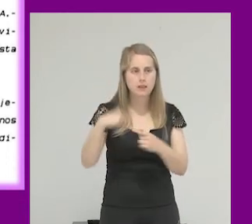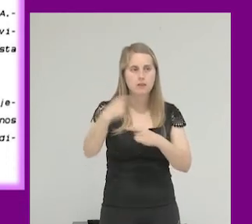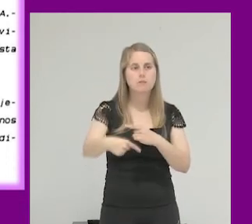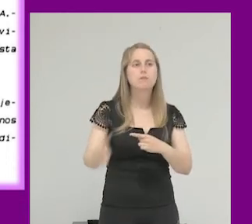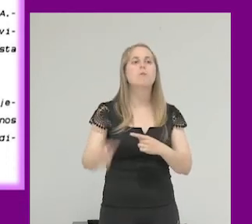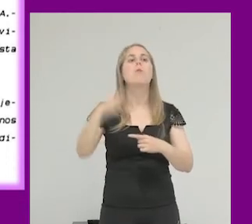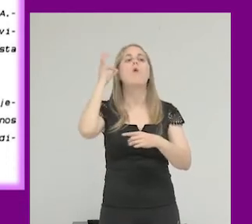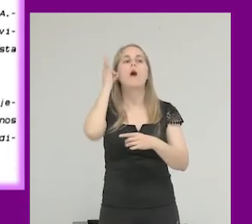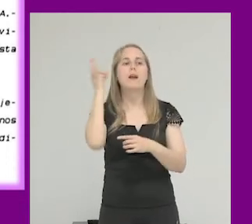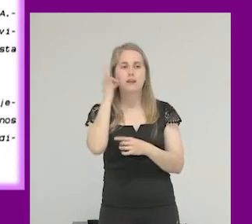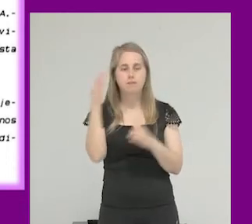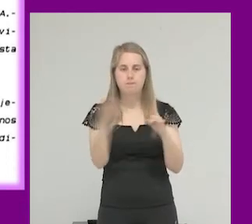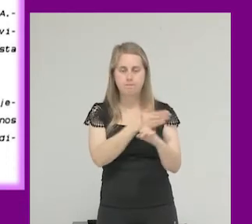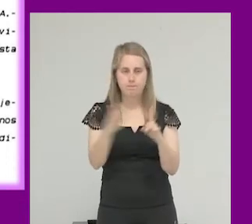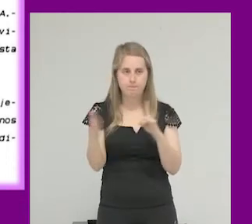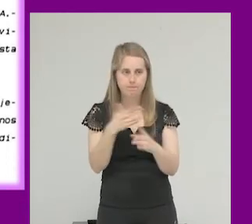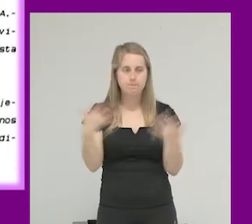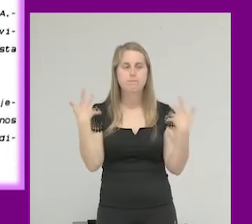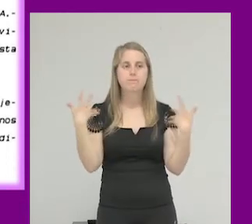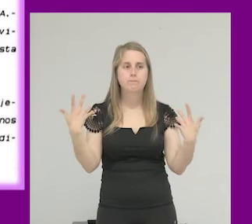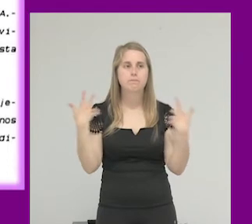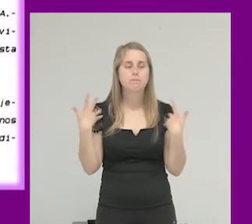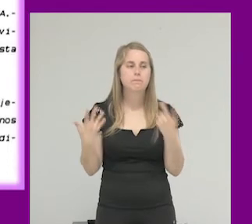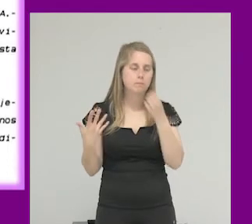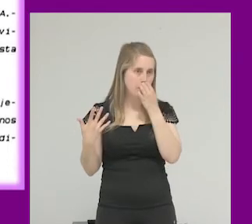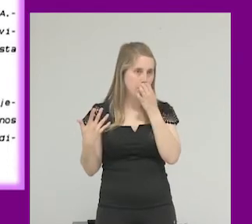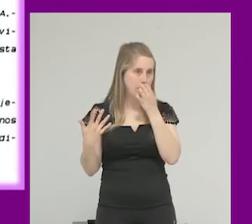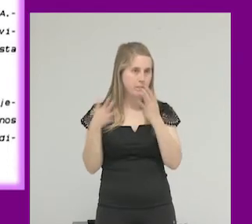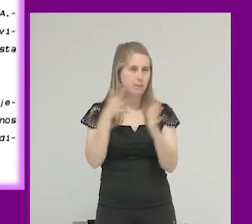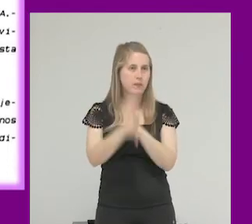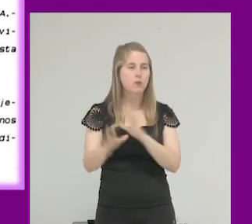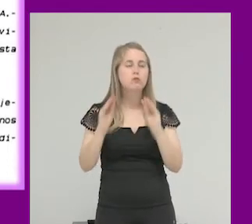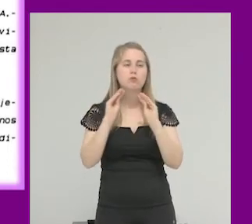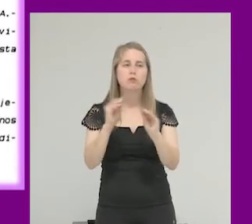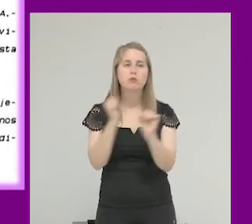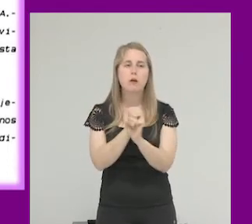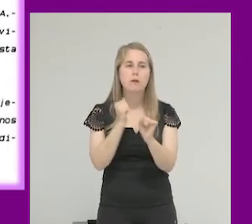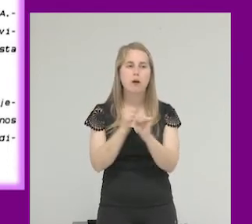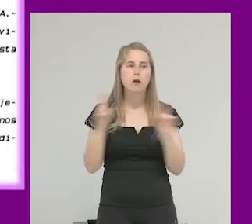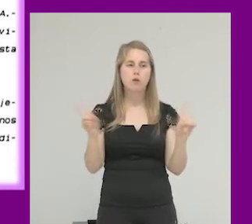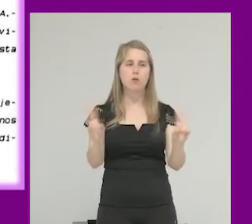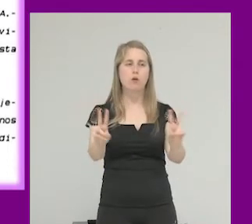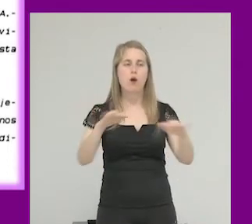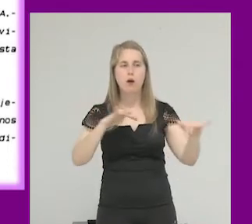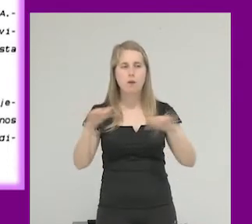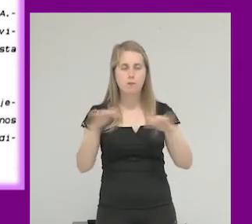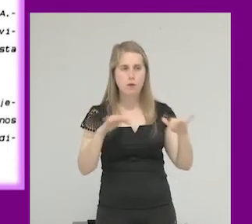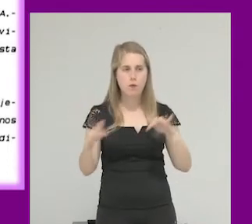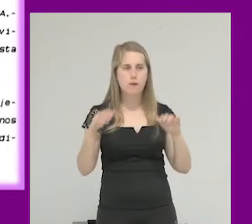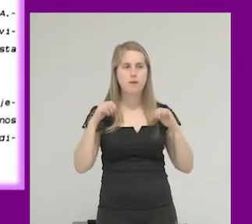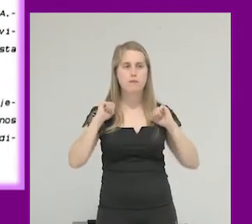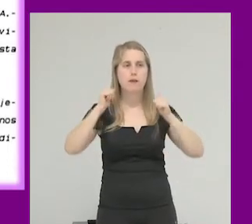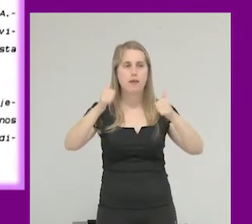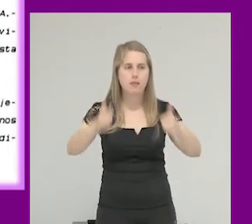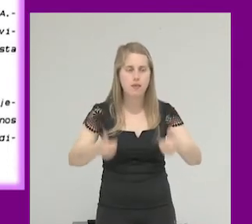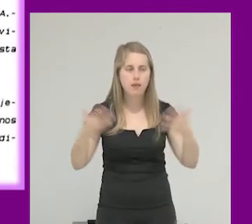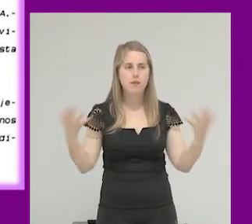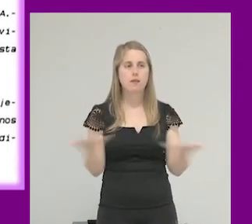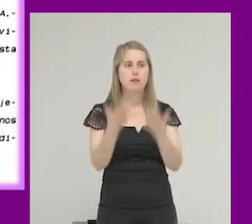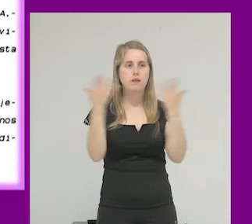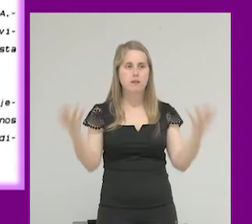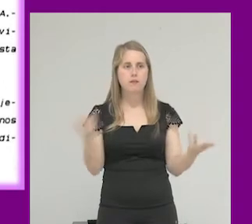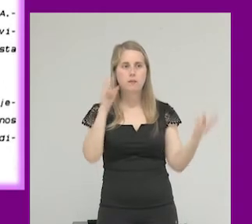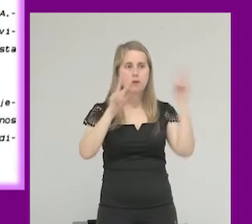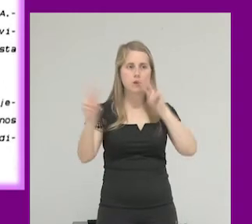mujeres. De manera que su labor activista fue esencial para comenzar a concienciar y a visibilizar